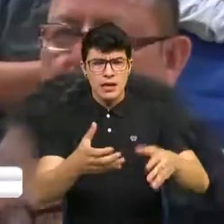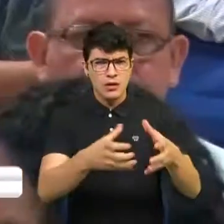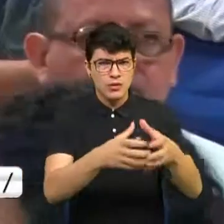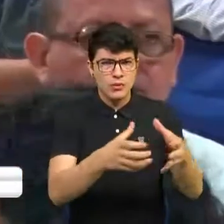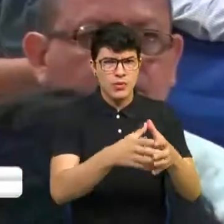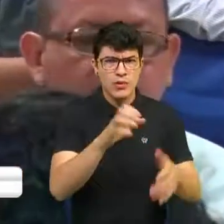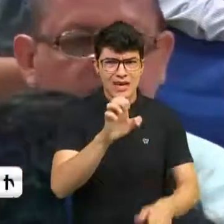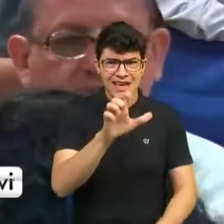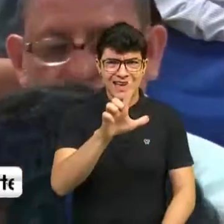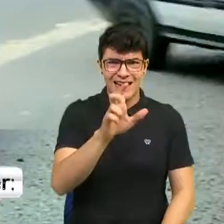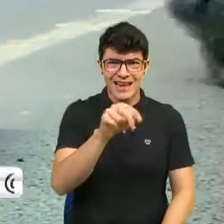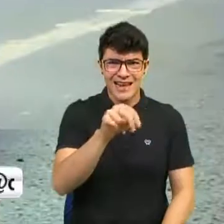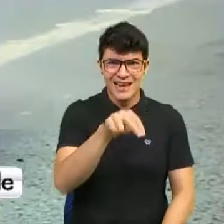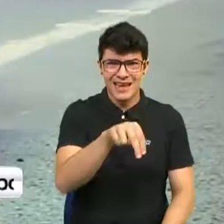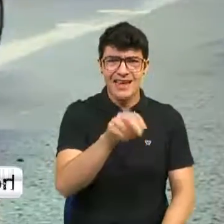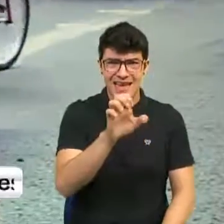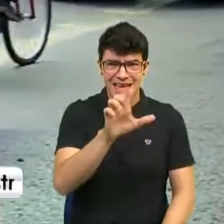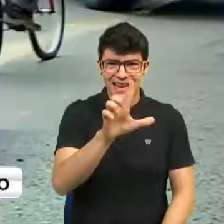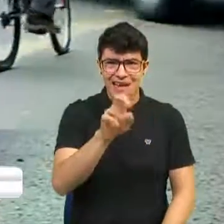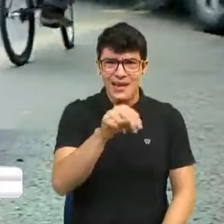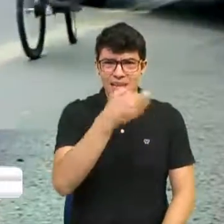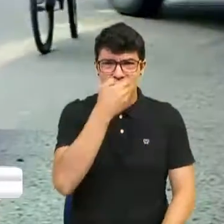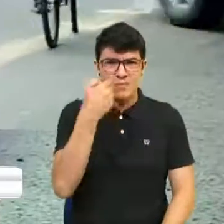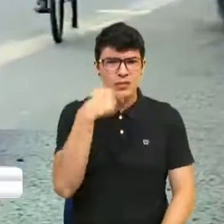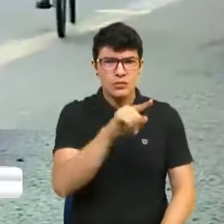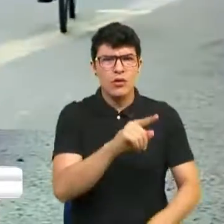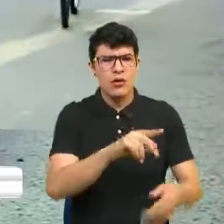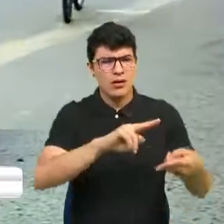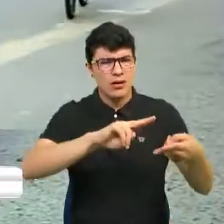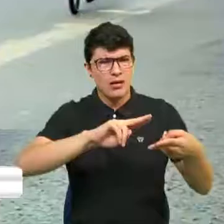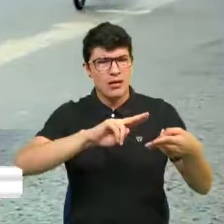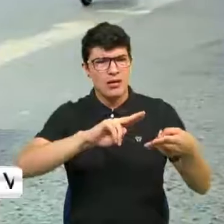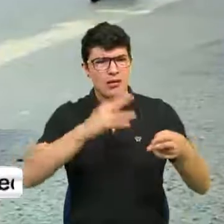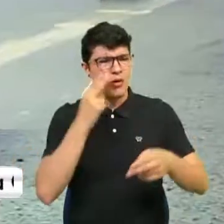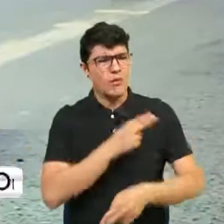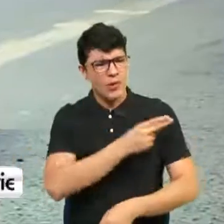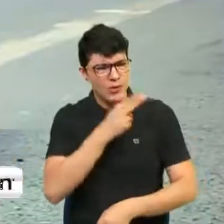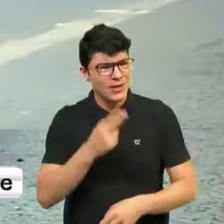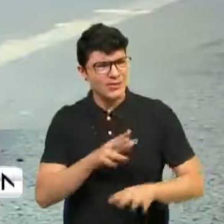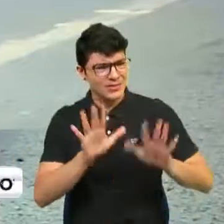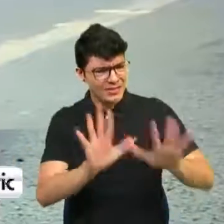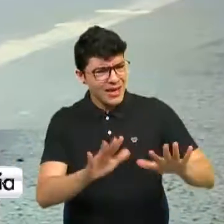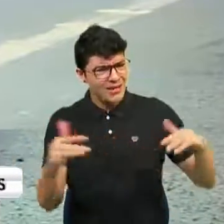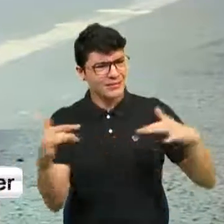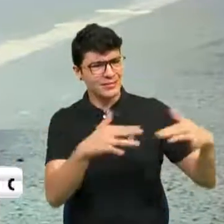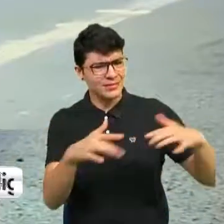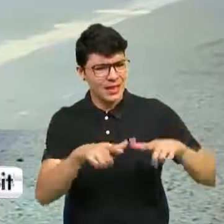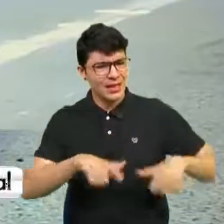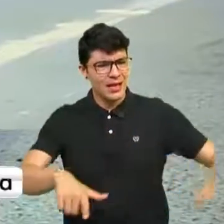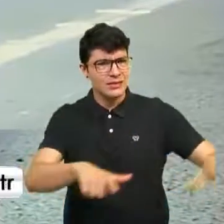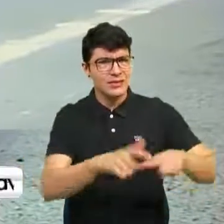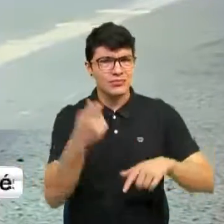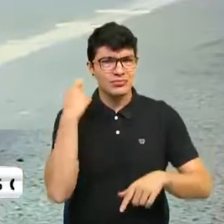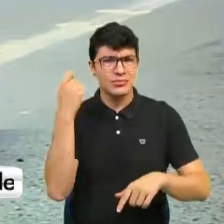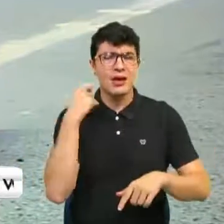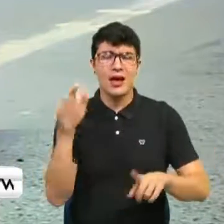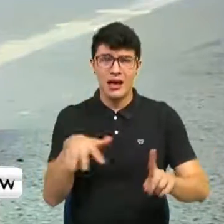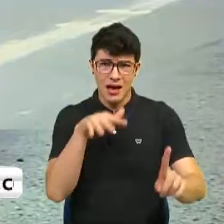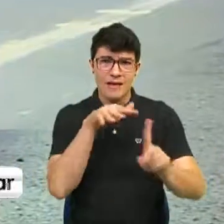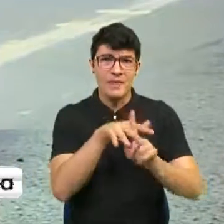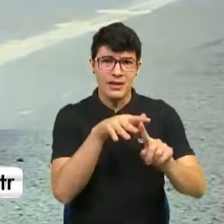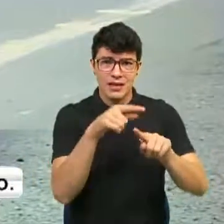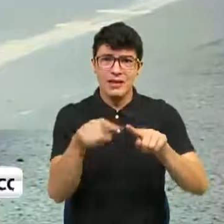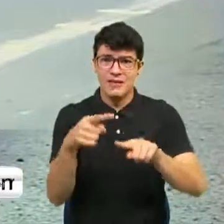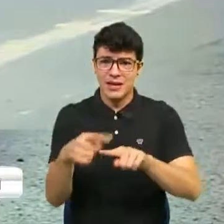eln el conjunto a los diálogos de paz con el gobierno un compromiso de esencia al fuego en esta zona del país que recientemente ha sido afectada por